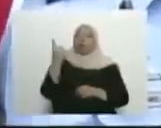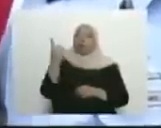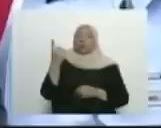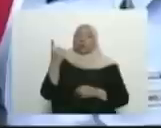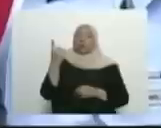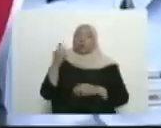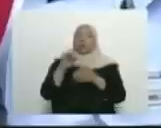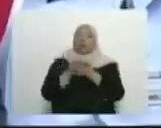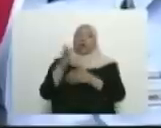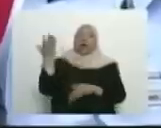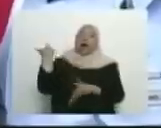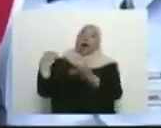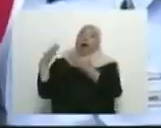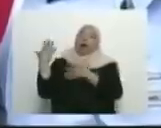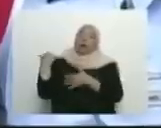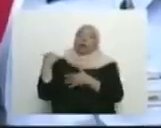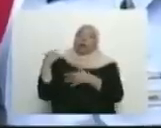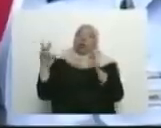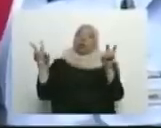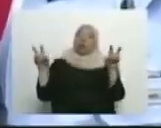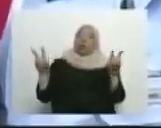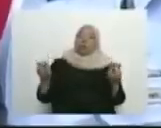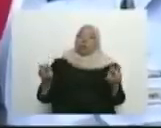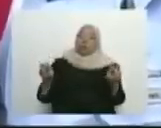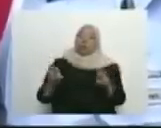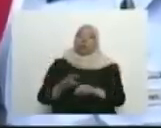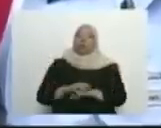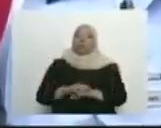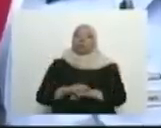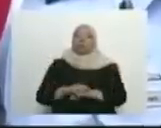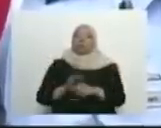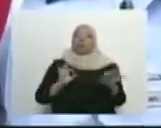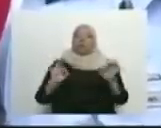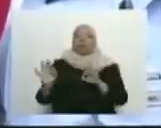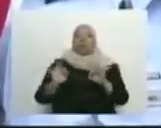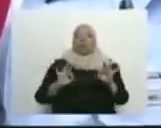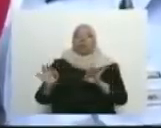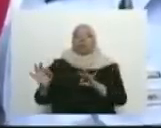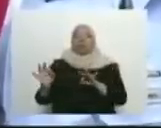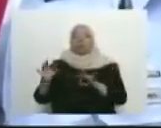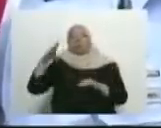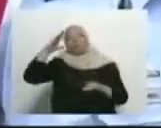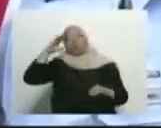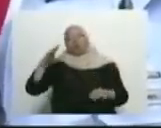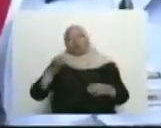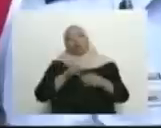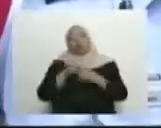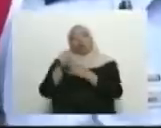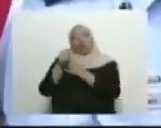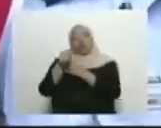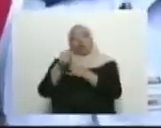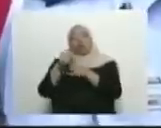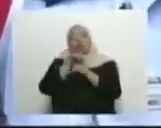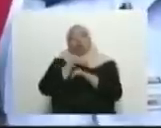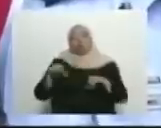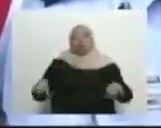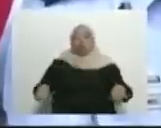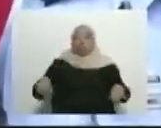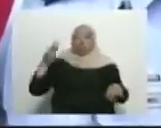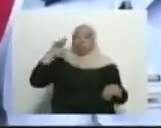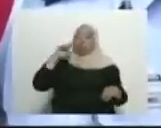los grados anteriores, iba a ser ascendido nuevamente y se perfilaba como un oficial de los líderes, pues, de la Fuerza Armada Nacional